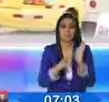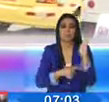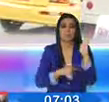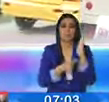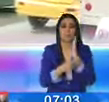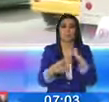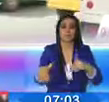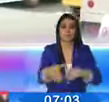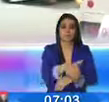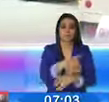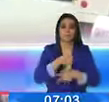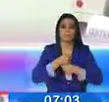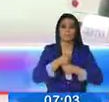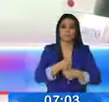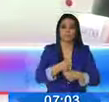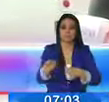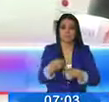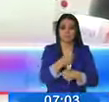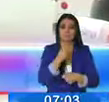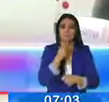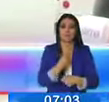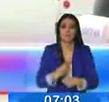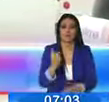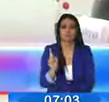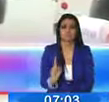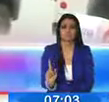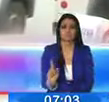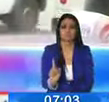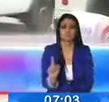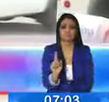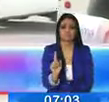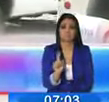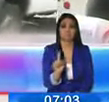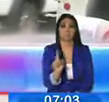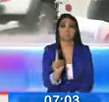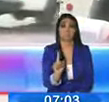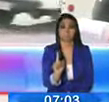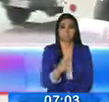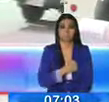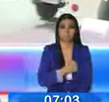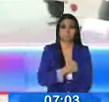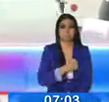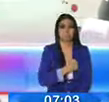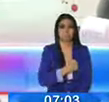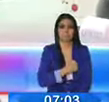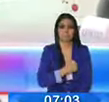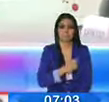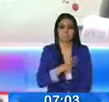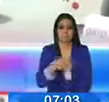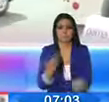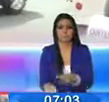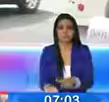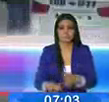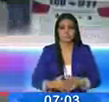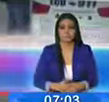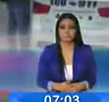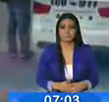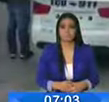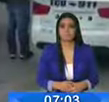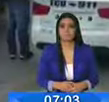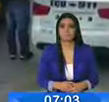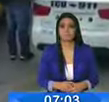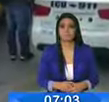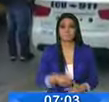amazonas viene del paro según los paramédicos pues se trata de un aparente paro cardiorrespiratorio al